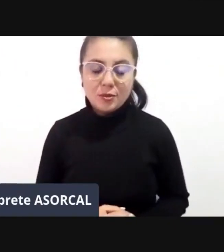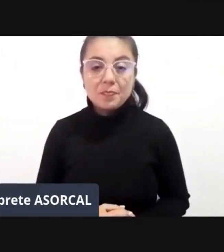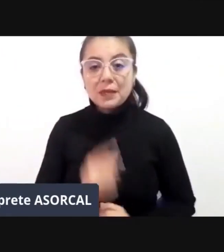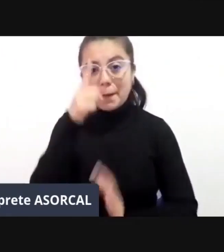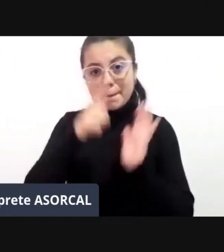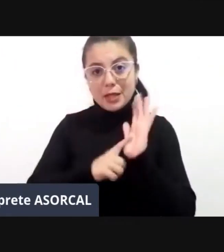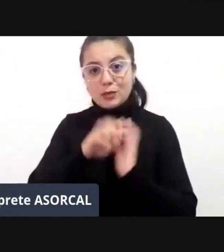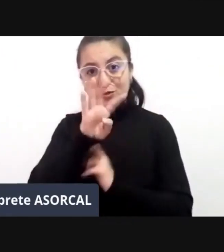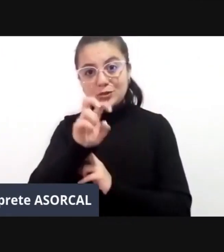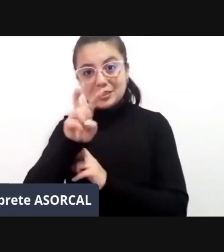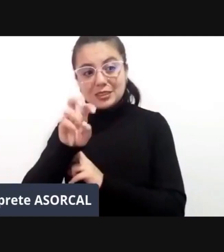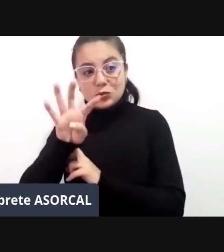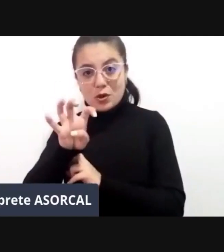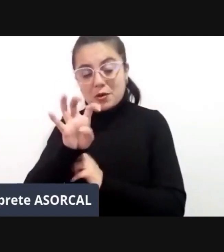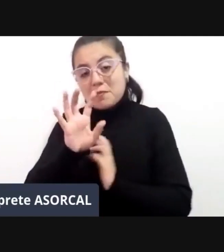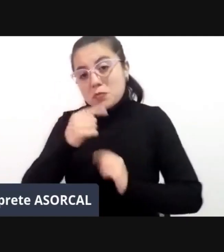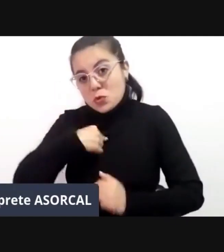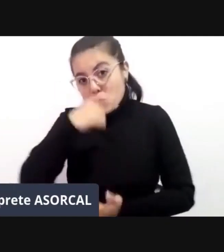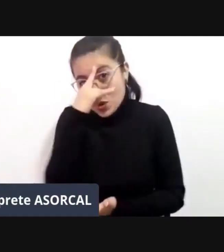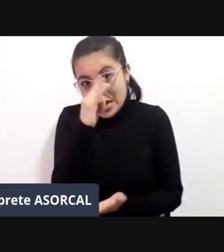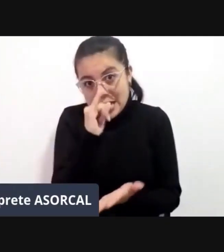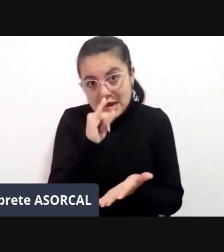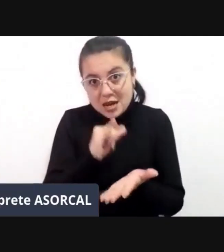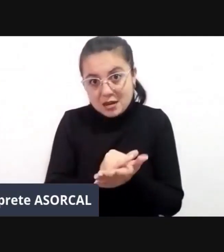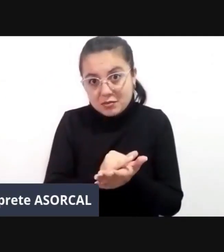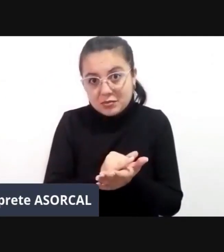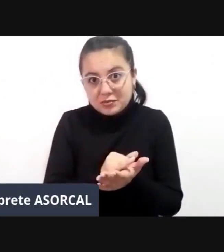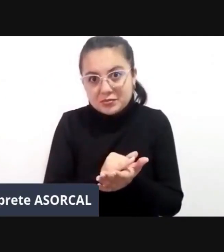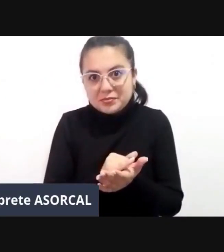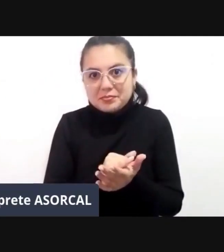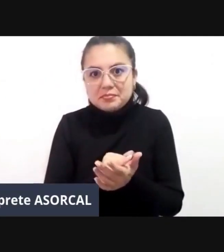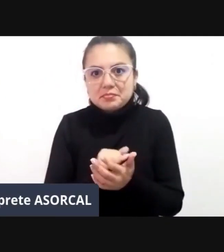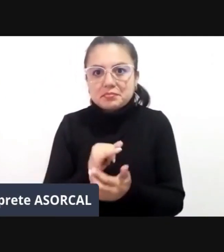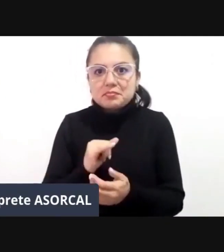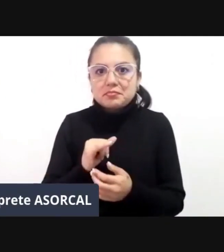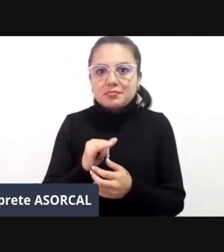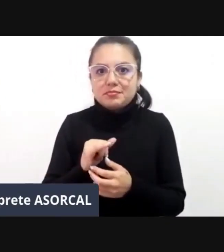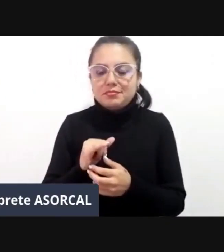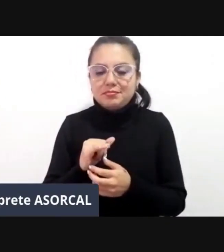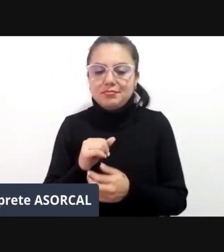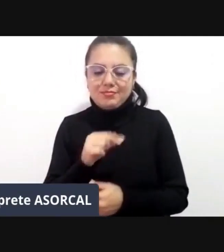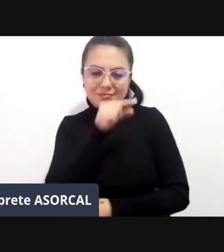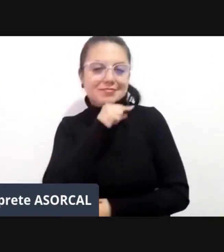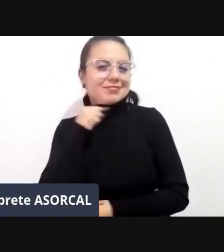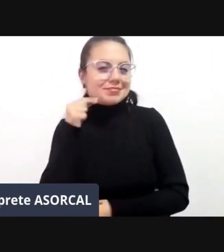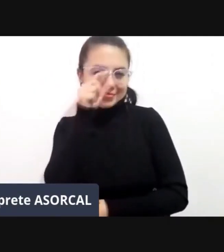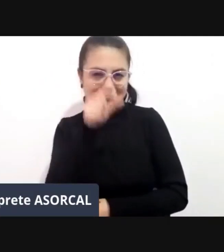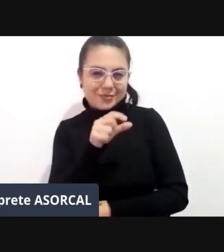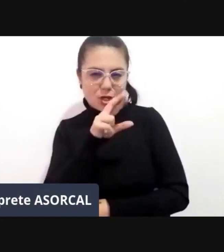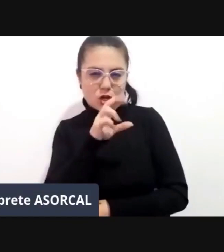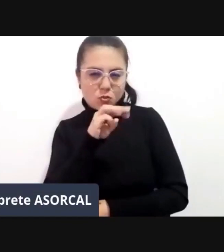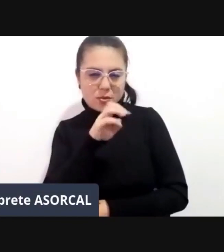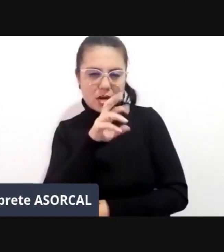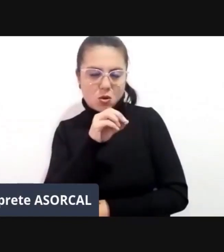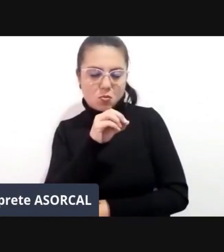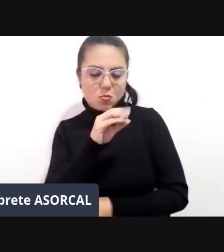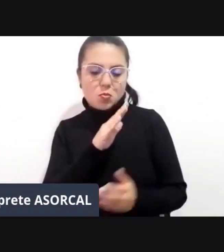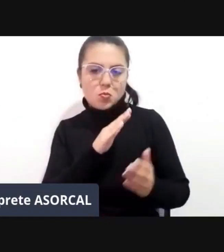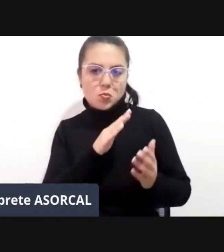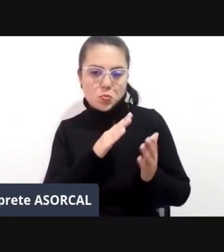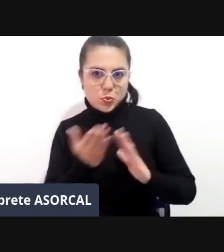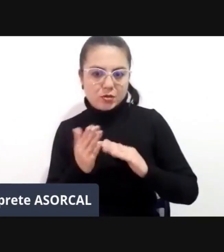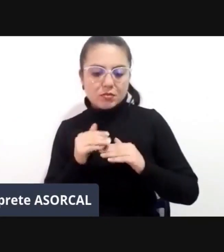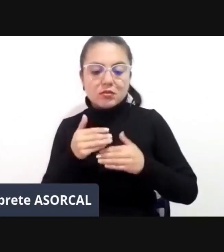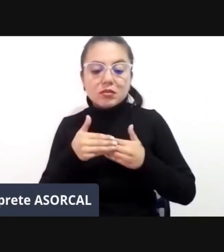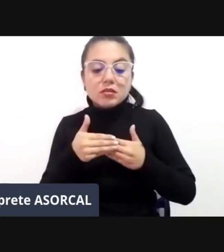1979, yo creo, y los 3 primeros meses antes del asesinato de Romero, yo creo que han sido los tiempos de